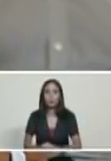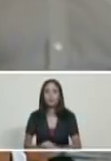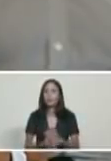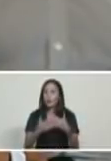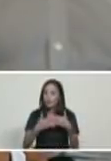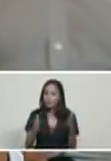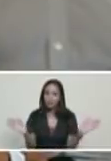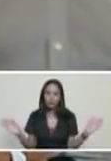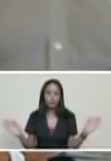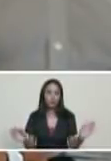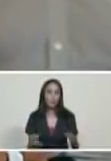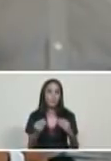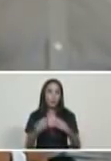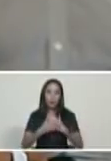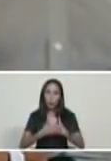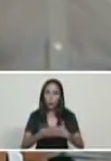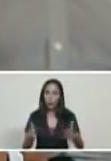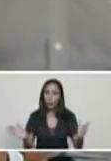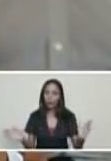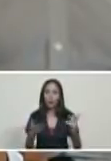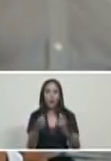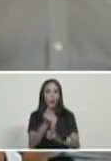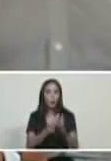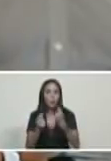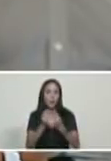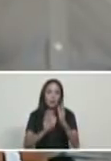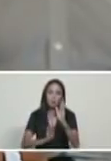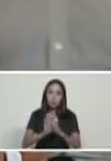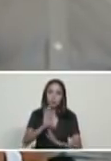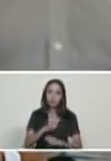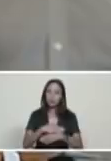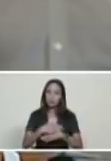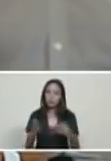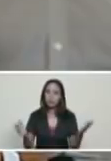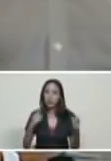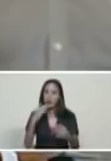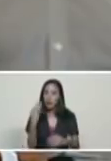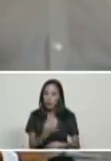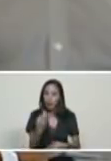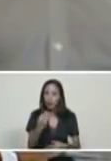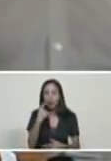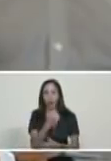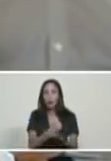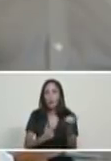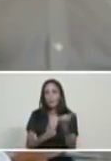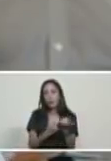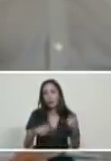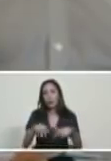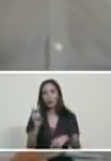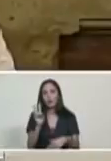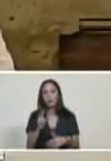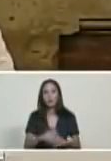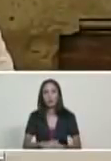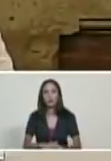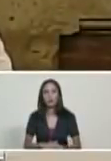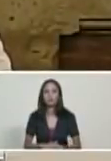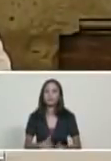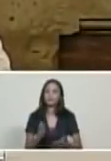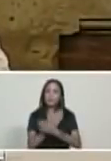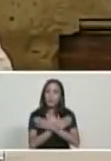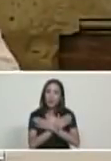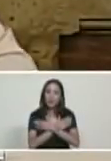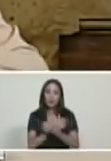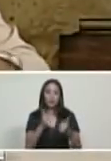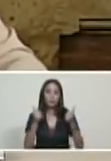la puerta de una nueva dinámica económica que va a contribuir de manera sustancial al plan de recuperación económica. Felicidades. Además,